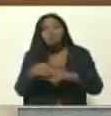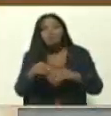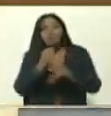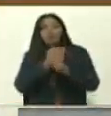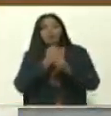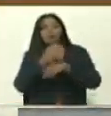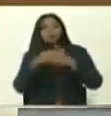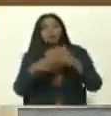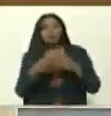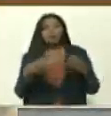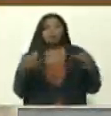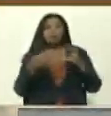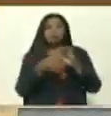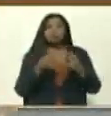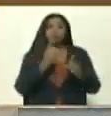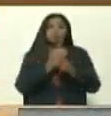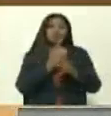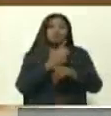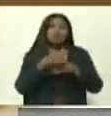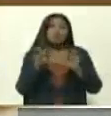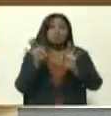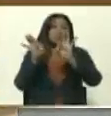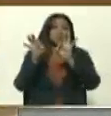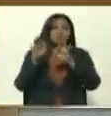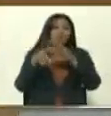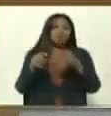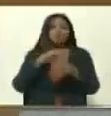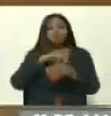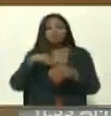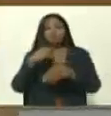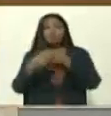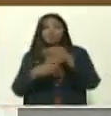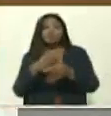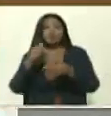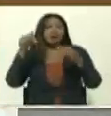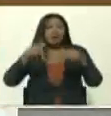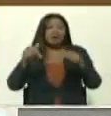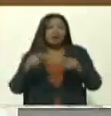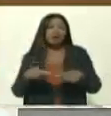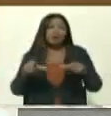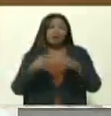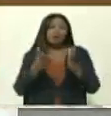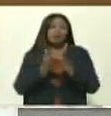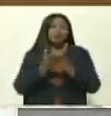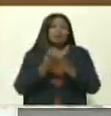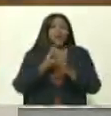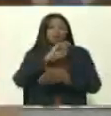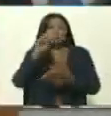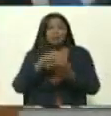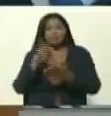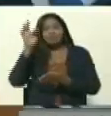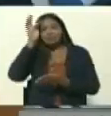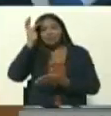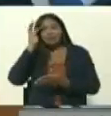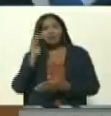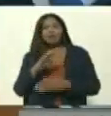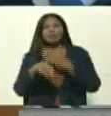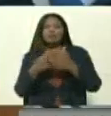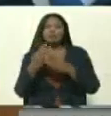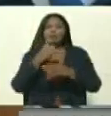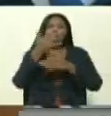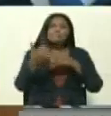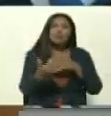a través de un concurso específico que se realizará aquí, en la Escuela Nacional de Fiscales. Mediante este